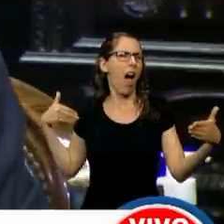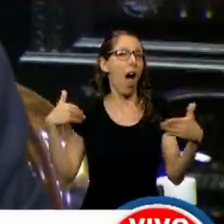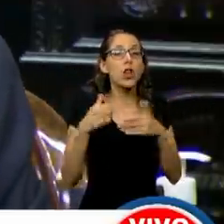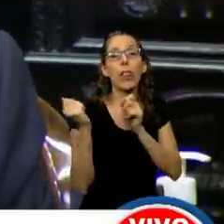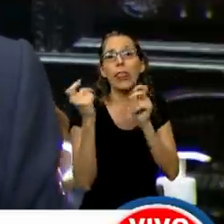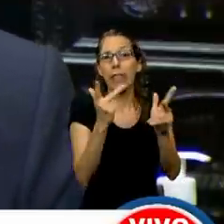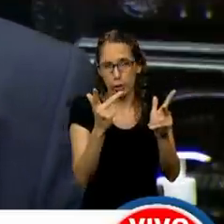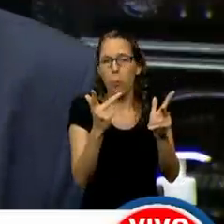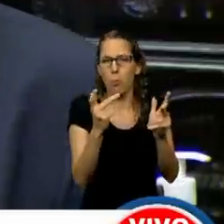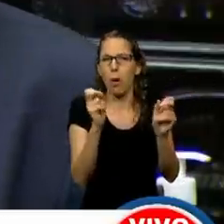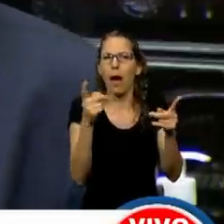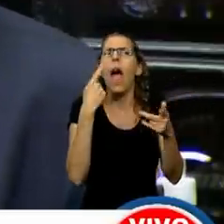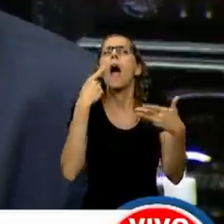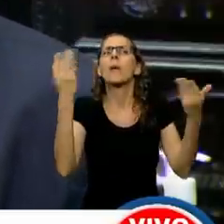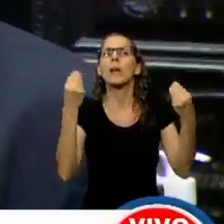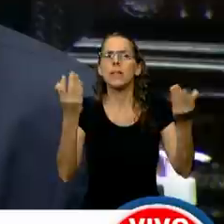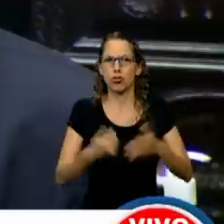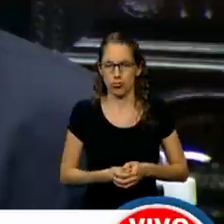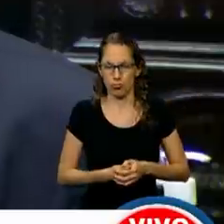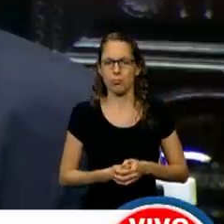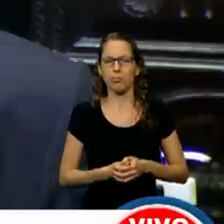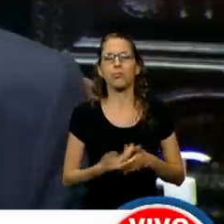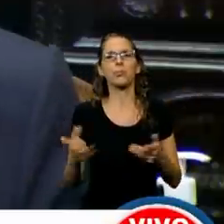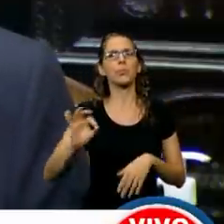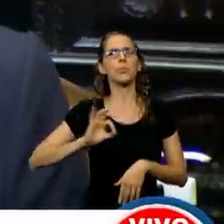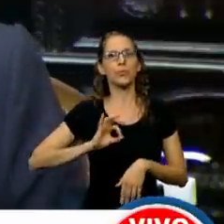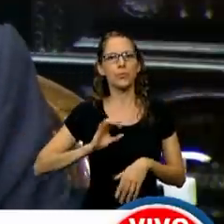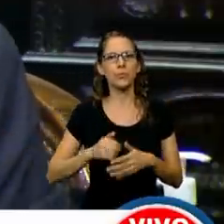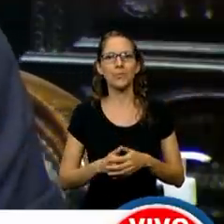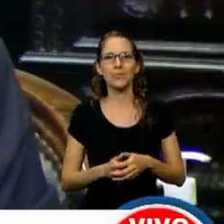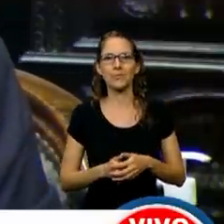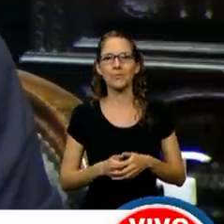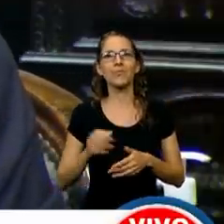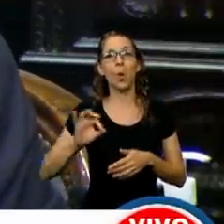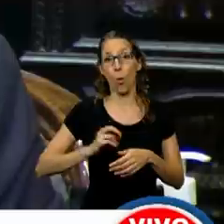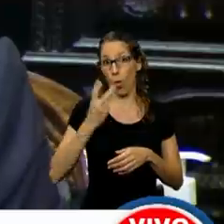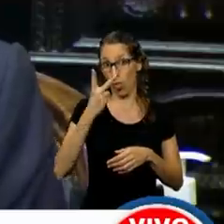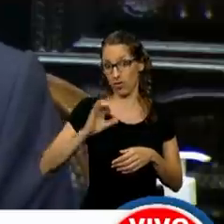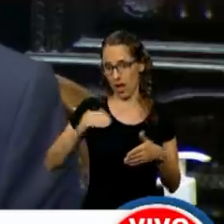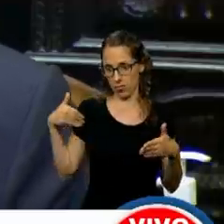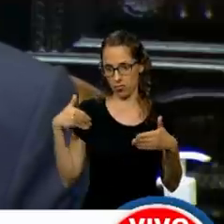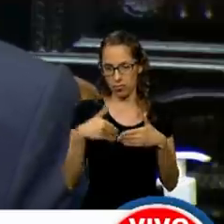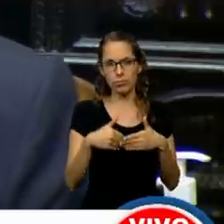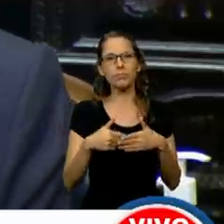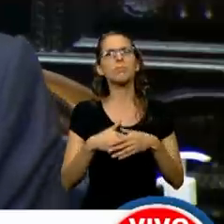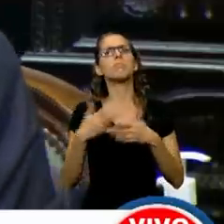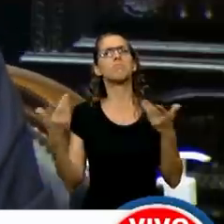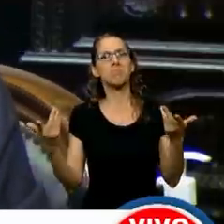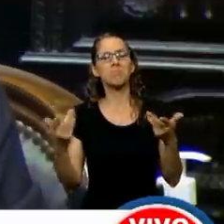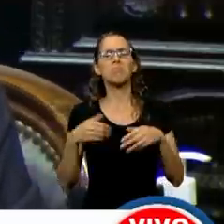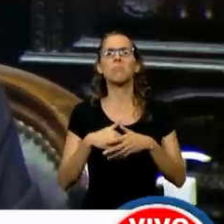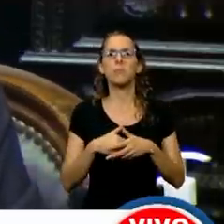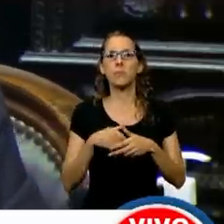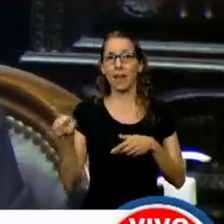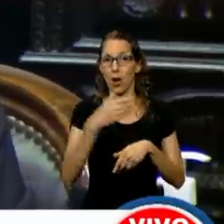presupuesto en el año o en estos últimos dos años donde inéditamente